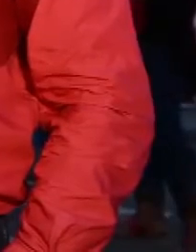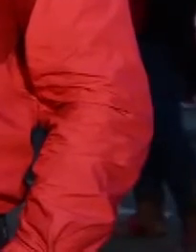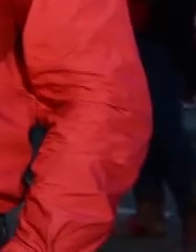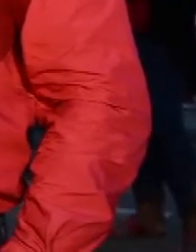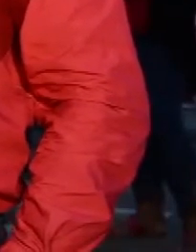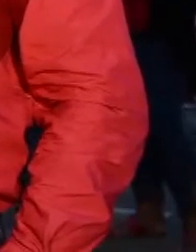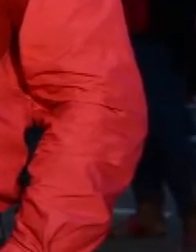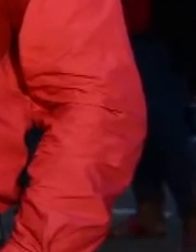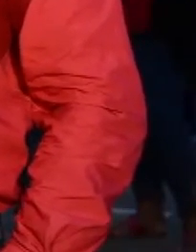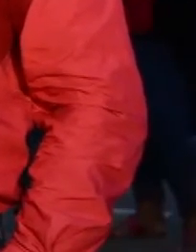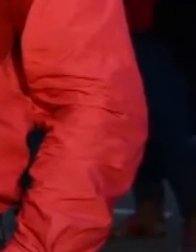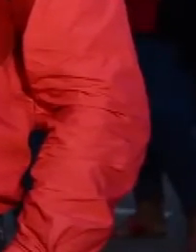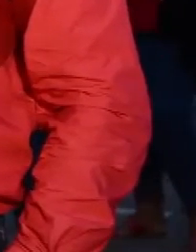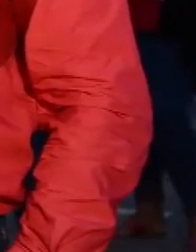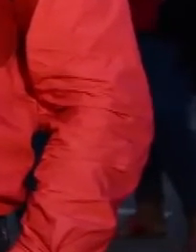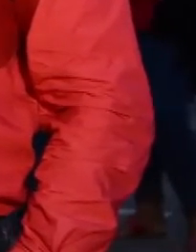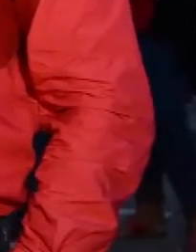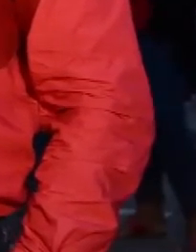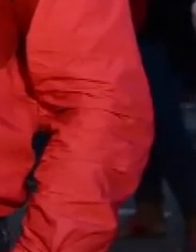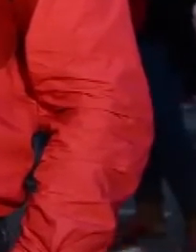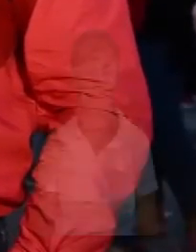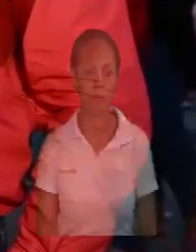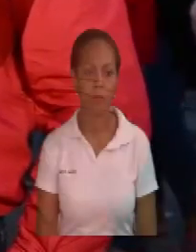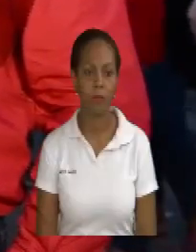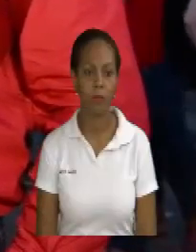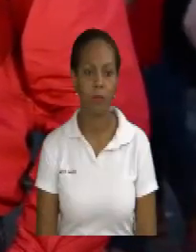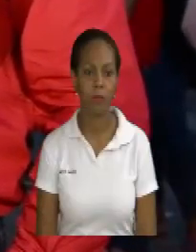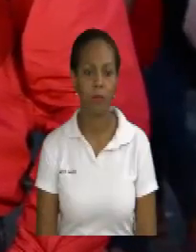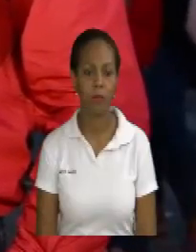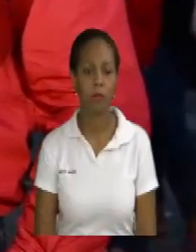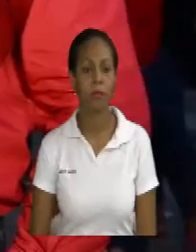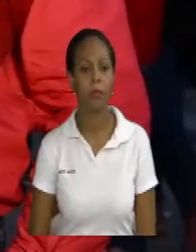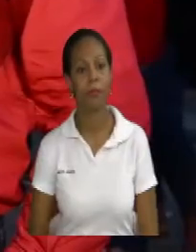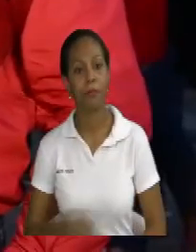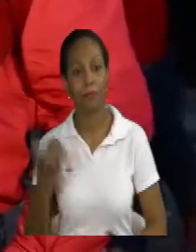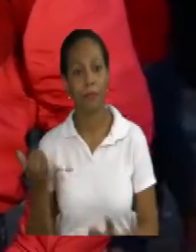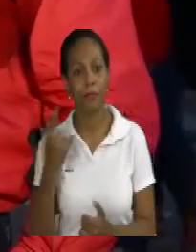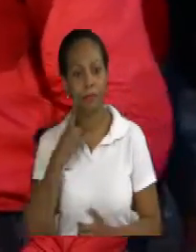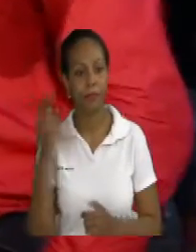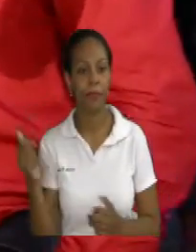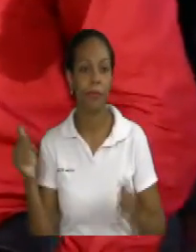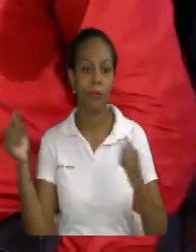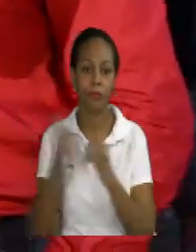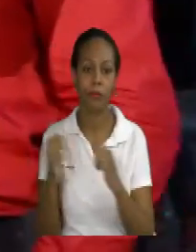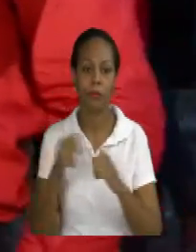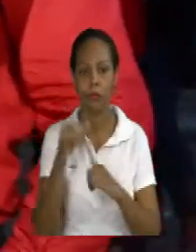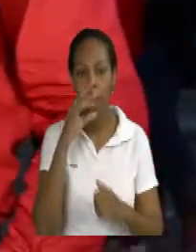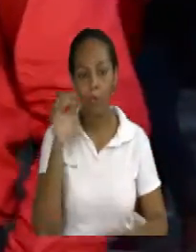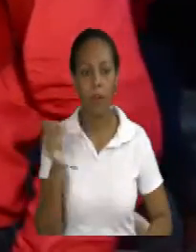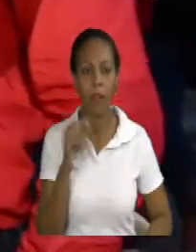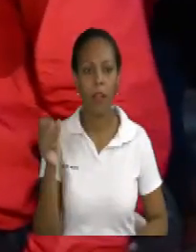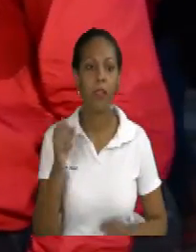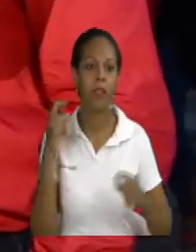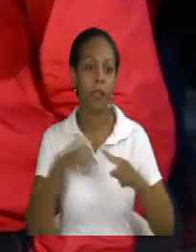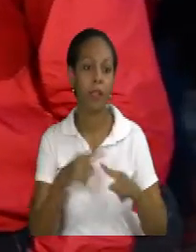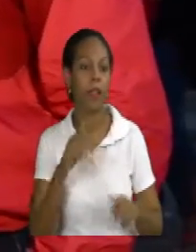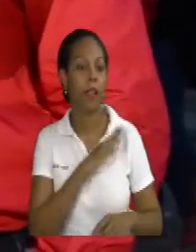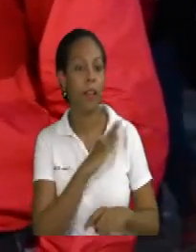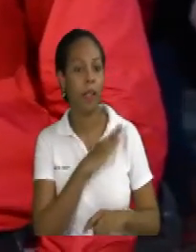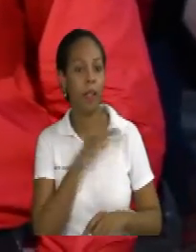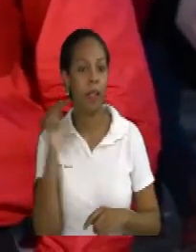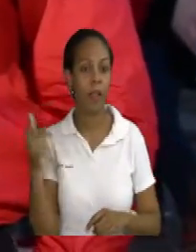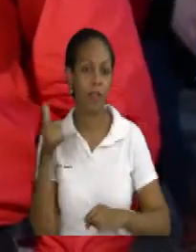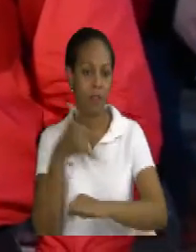Para todos nuestros televidentes aquí en casa, estamos con el ingeniero Wilfrido Usurriaga Aponza, exalcalde del municipio de